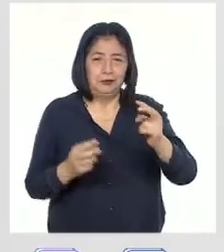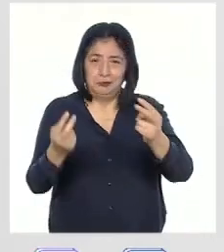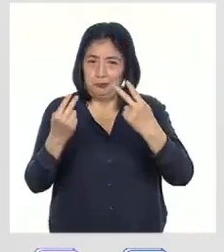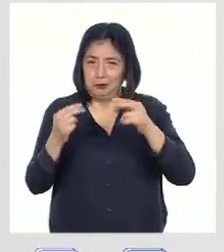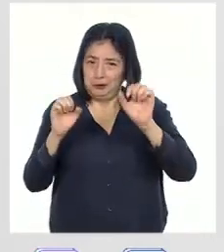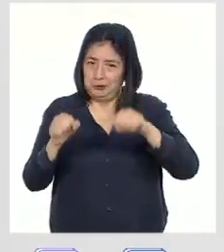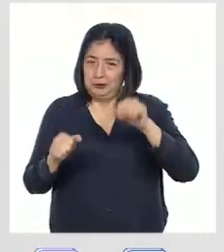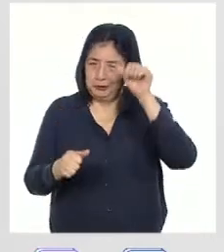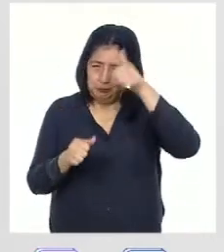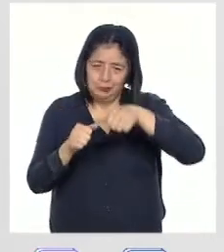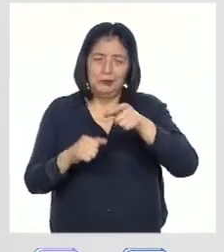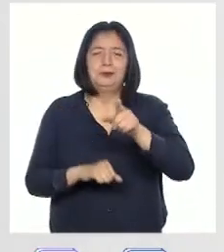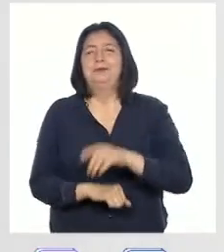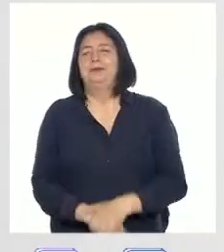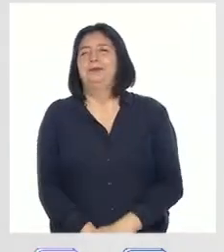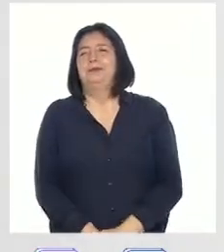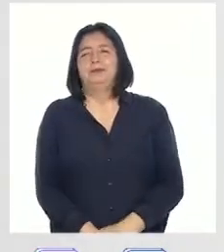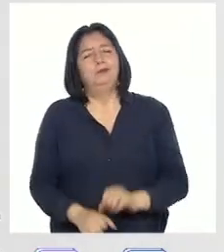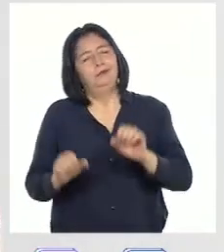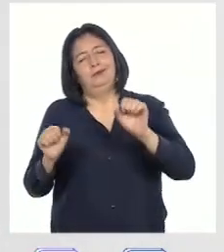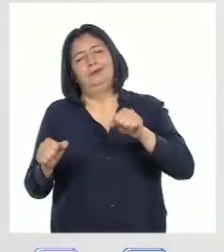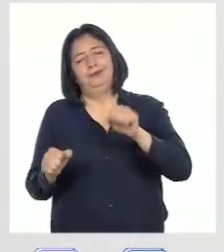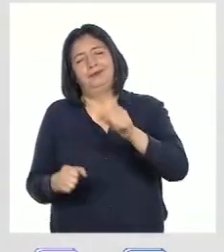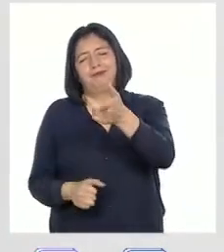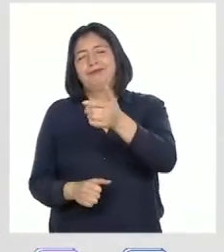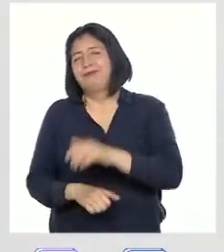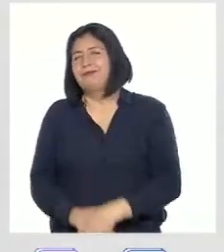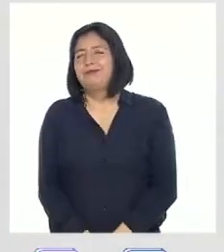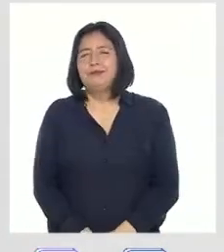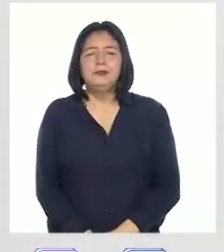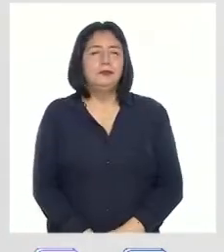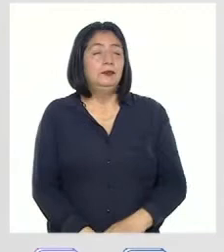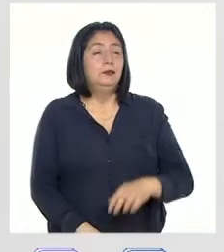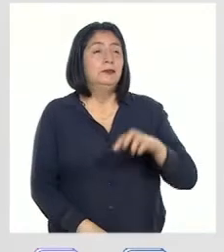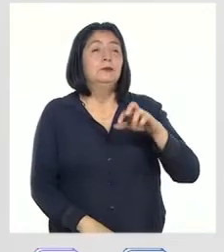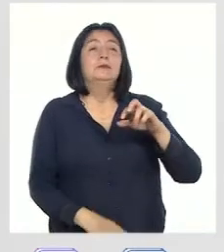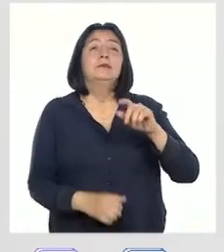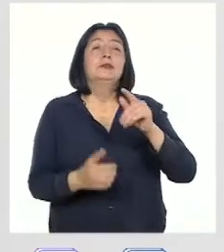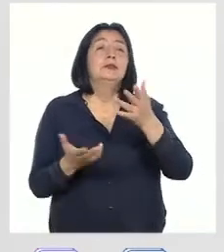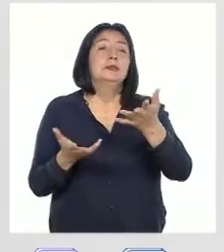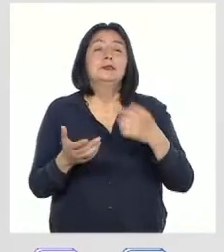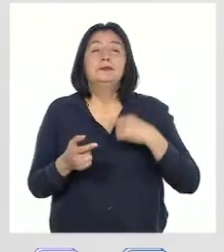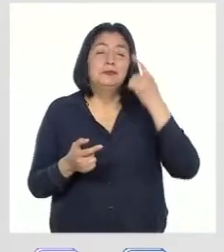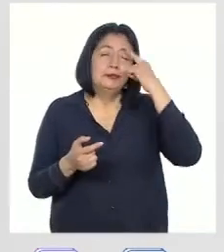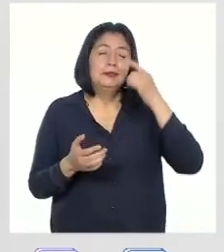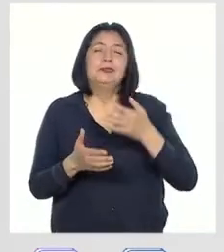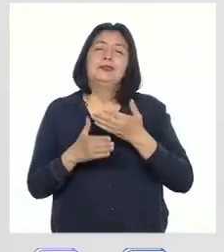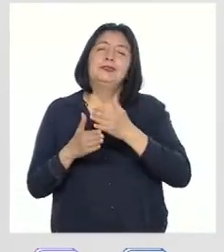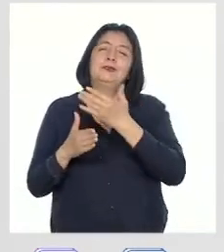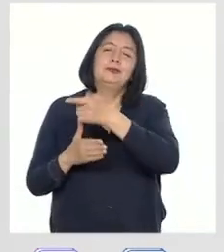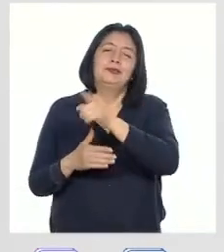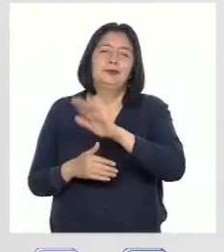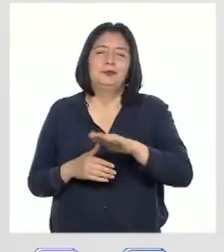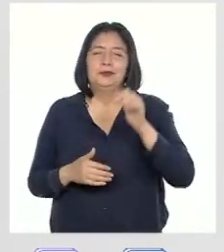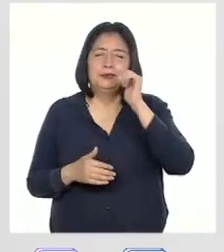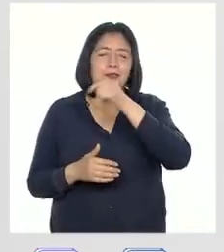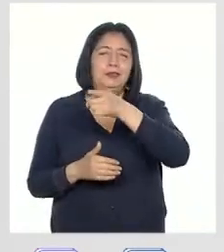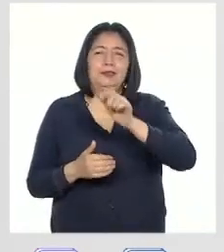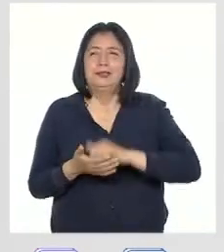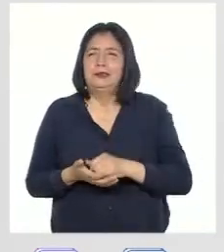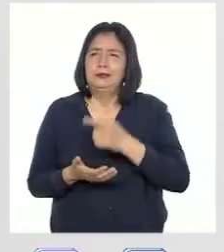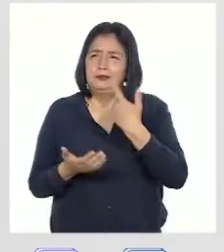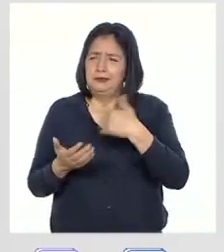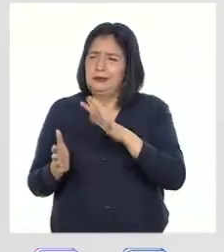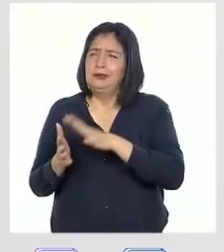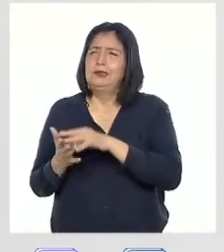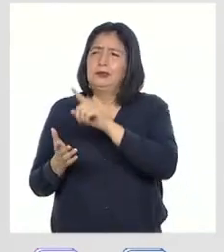ven también lo recuerden. ¡Por supuesto que sí! Patricia, ¿qué te parece si compartes con las chicas y los chicos lo